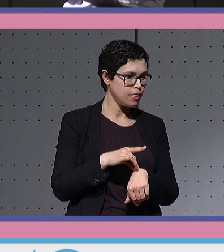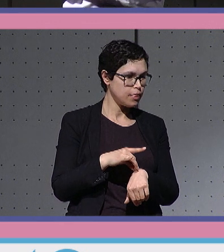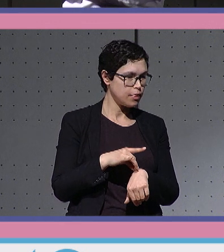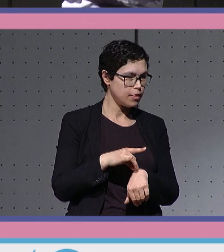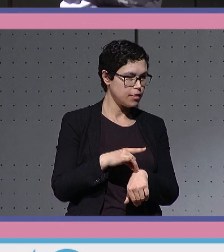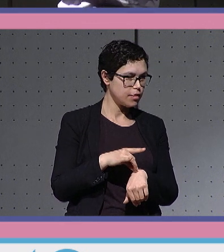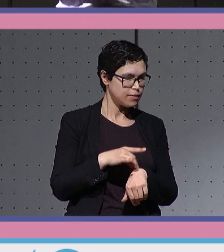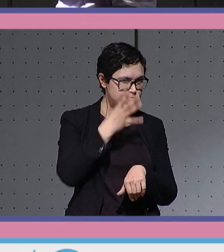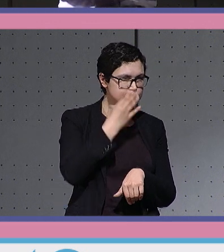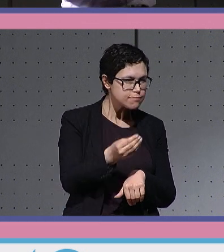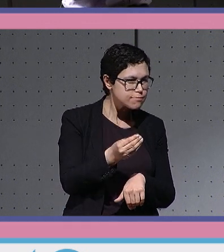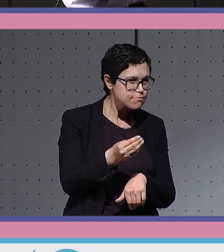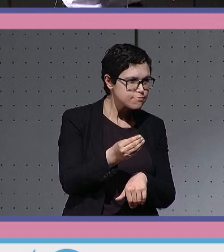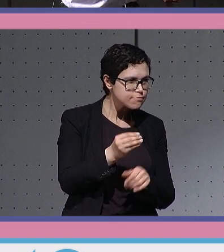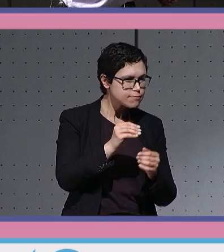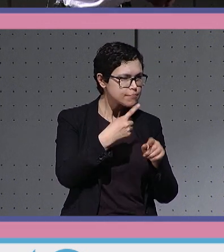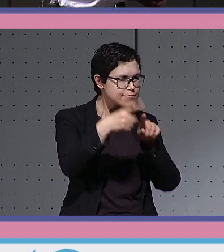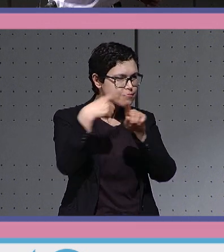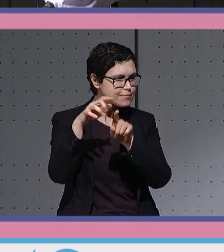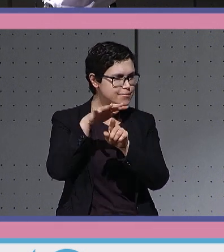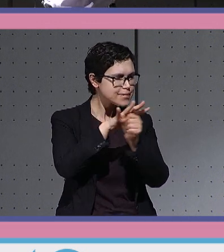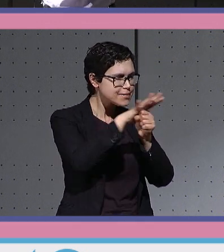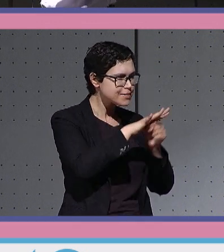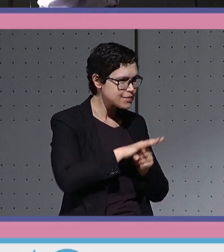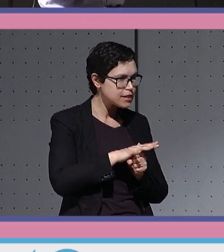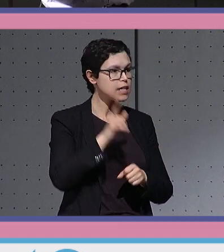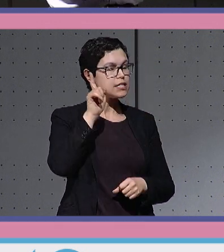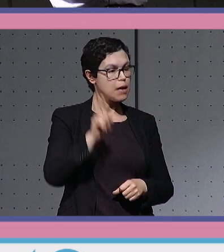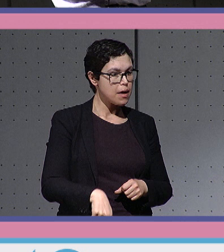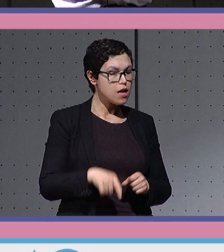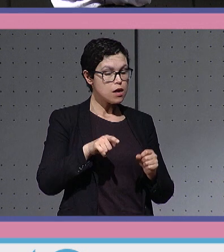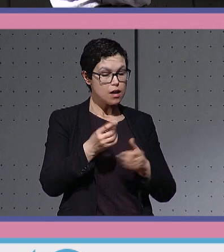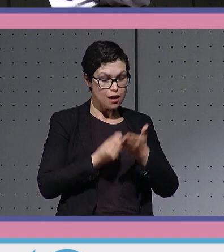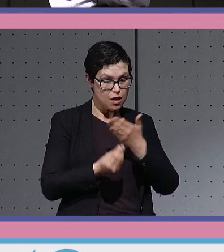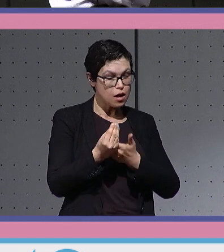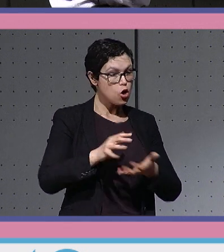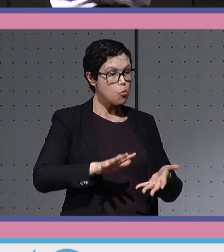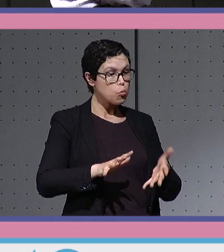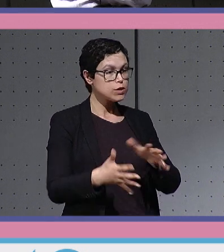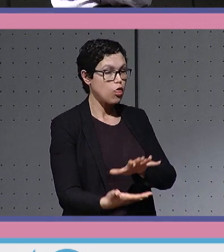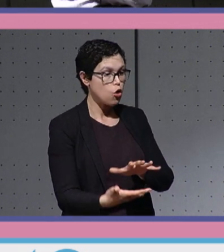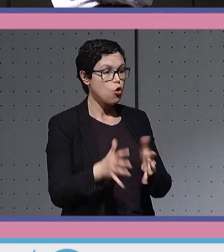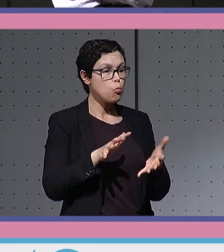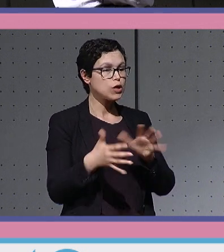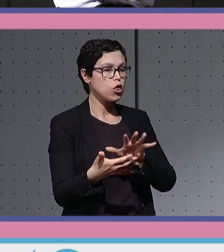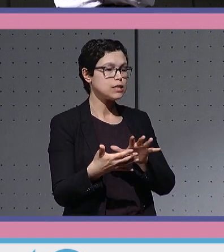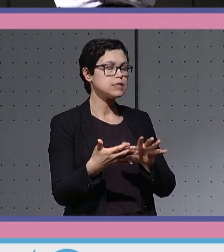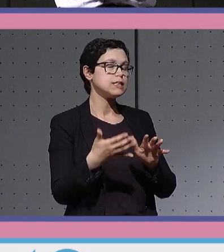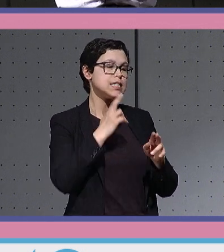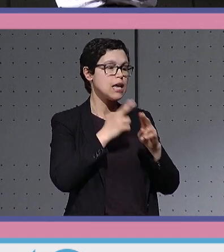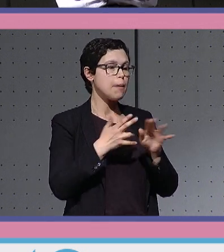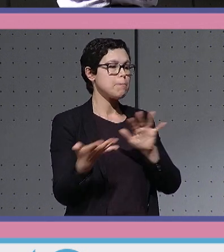Esto se entiende bien. También podéis entender bien que las mutaciones pueden ser más o menos malas, le llamamos más o menos